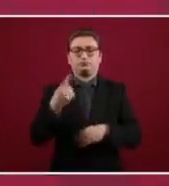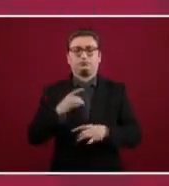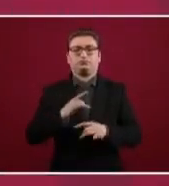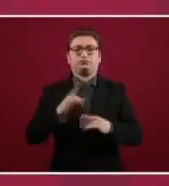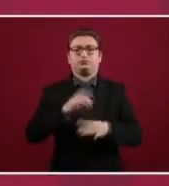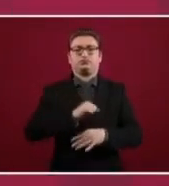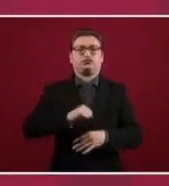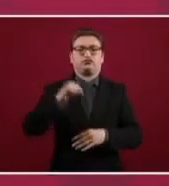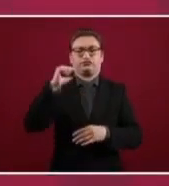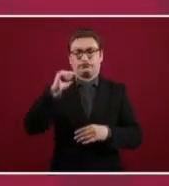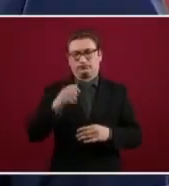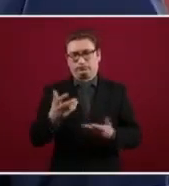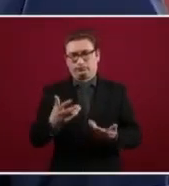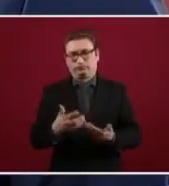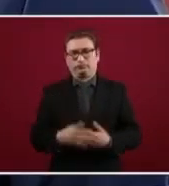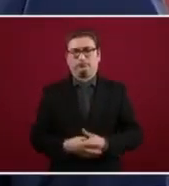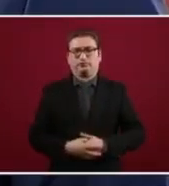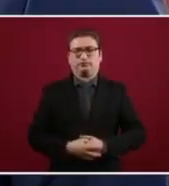inflación